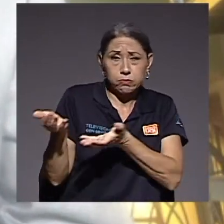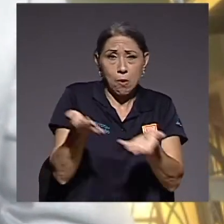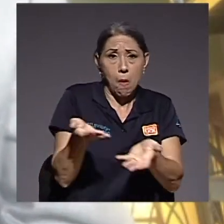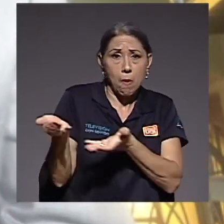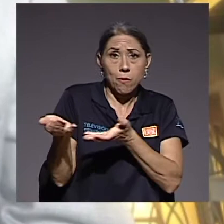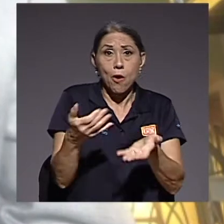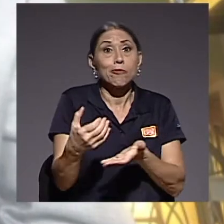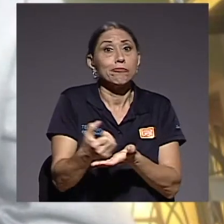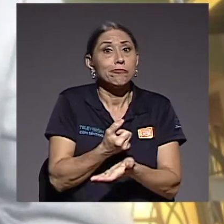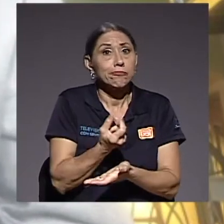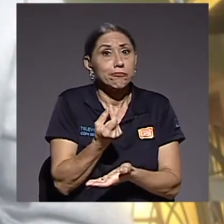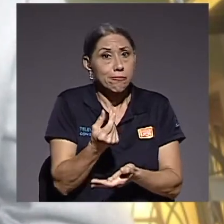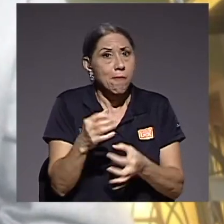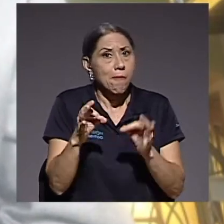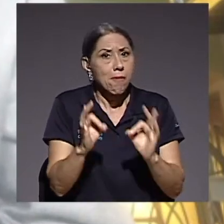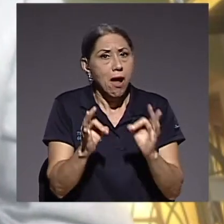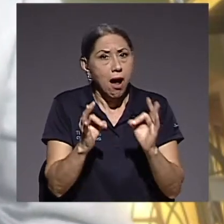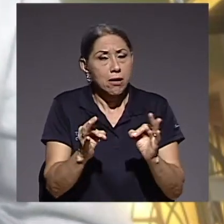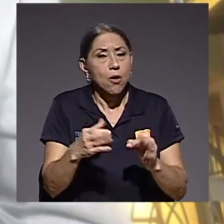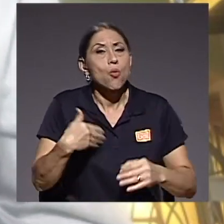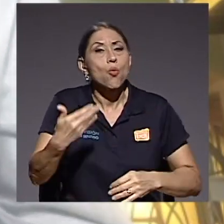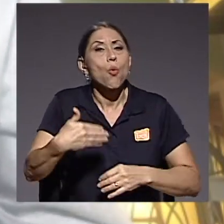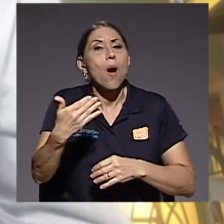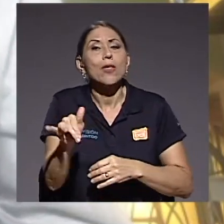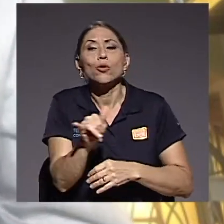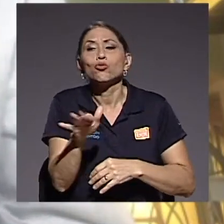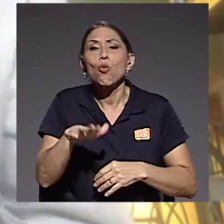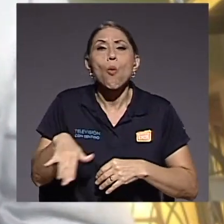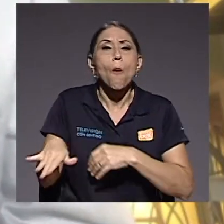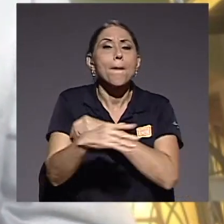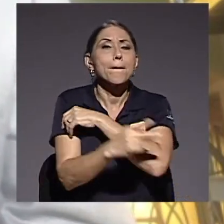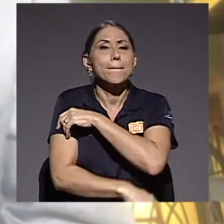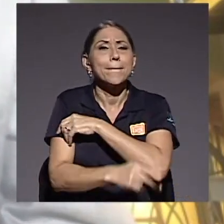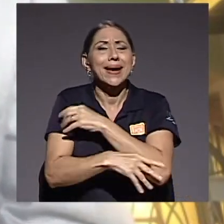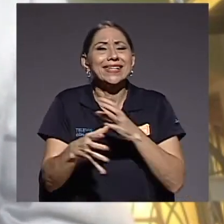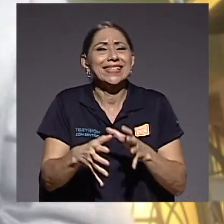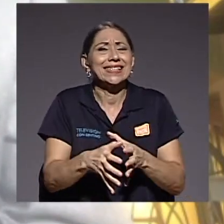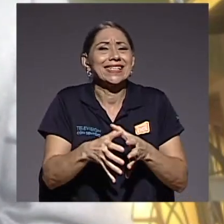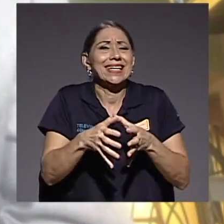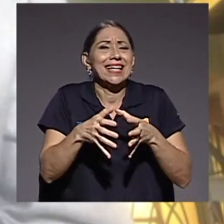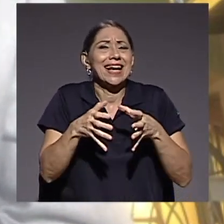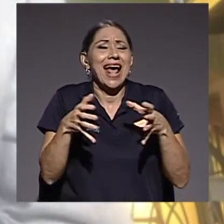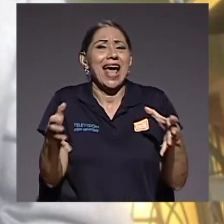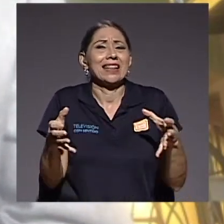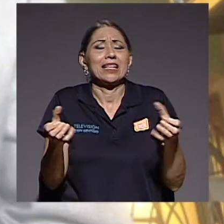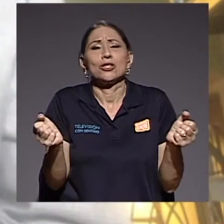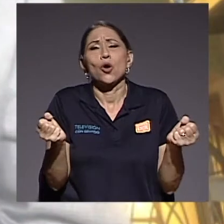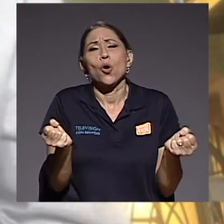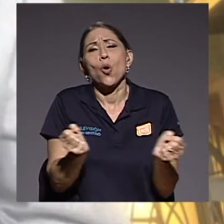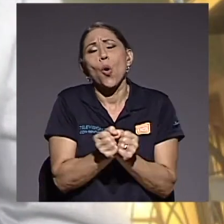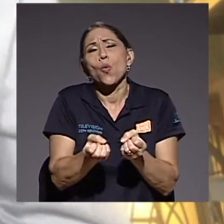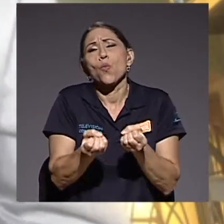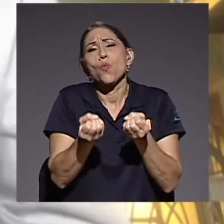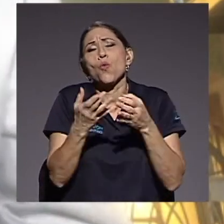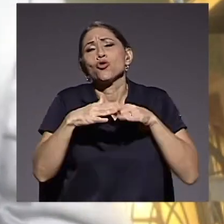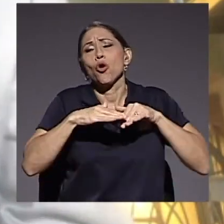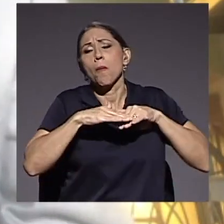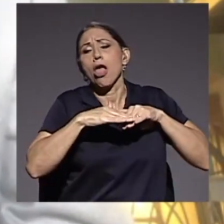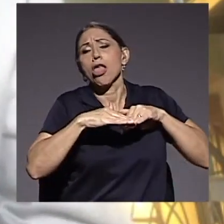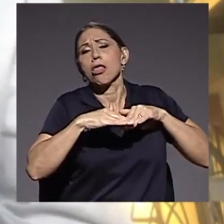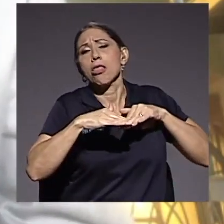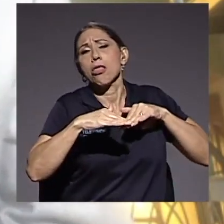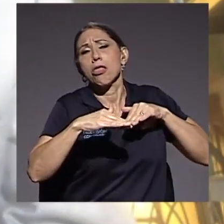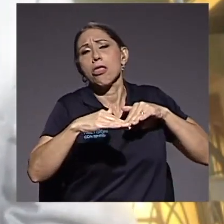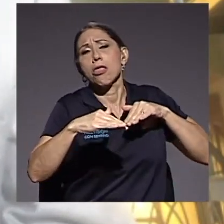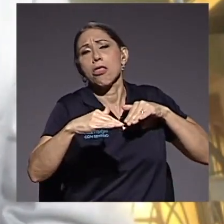de países grandes y de grandes extensiones de llanura, porque el enemigo número uno